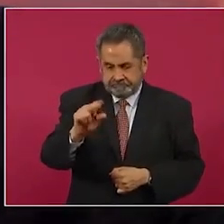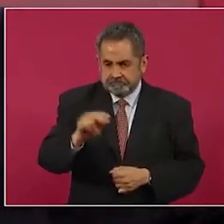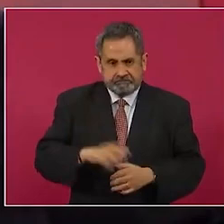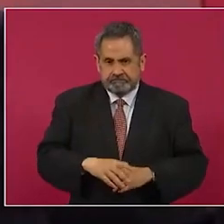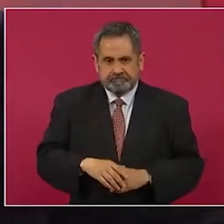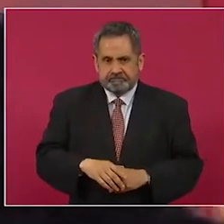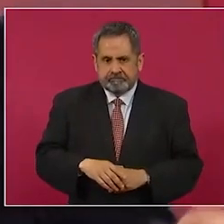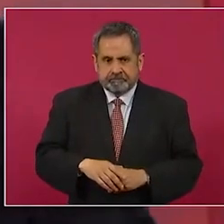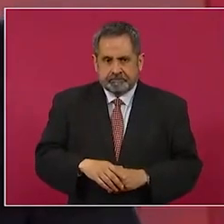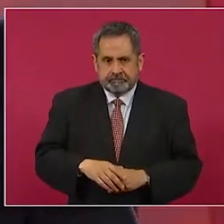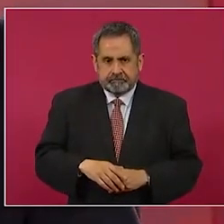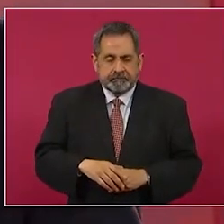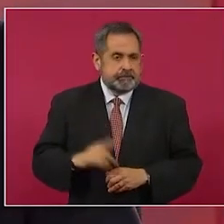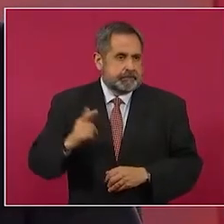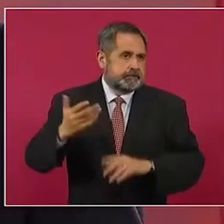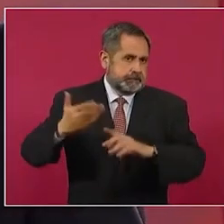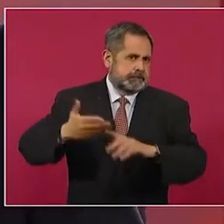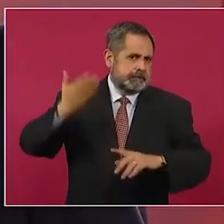Anteriormente